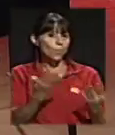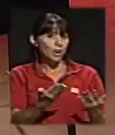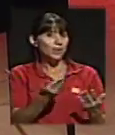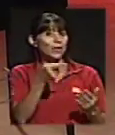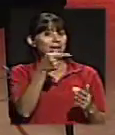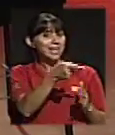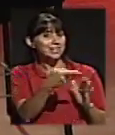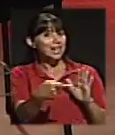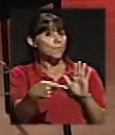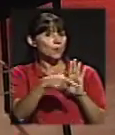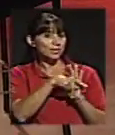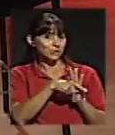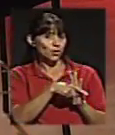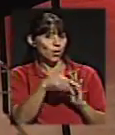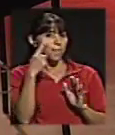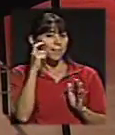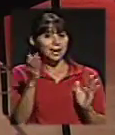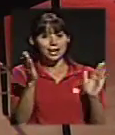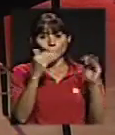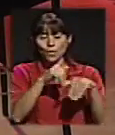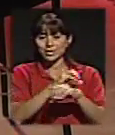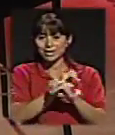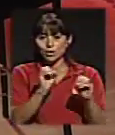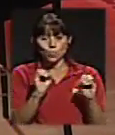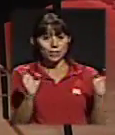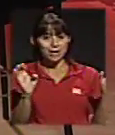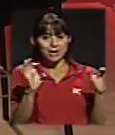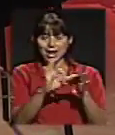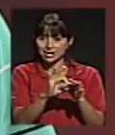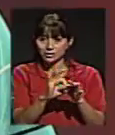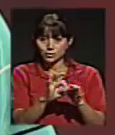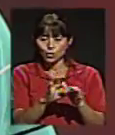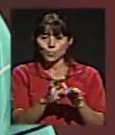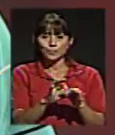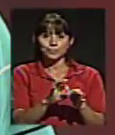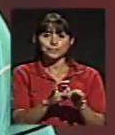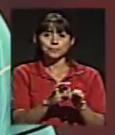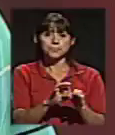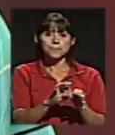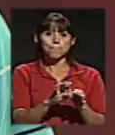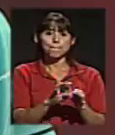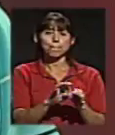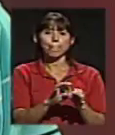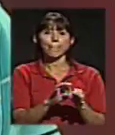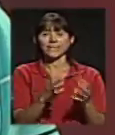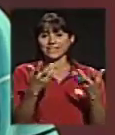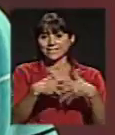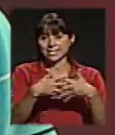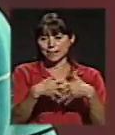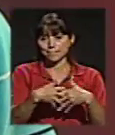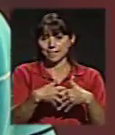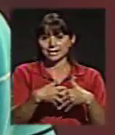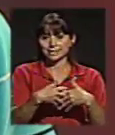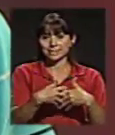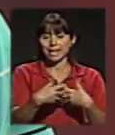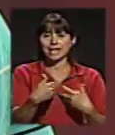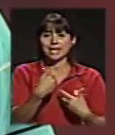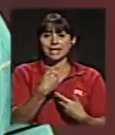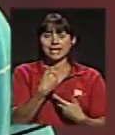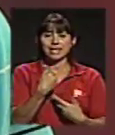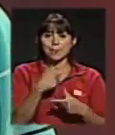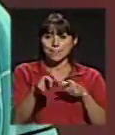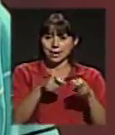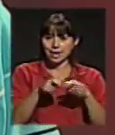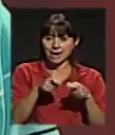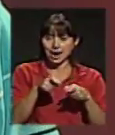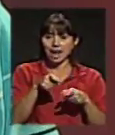prohibición, para que no exista ningún nexo de la empresa que maneja la portabilidad